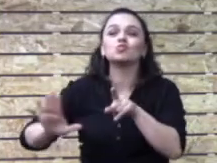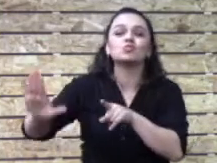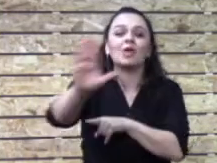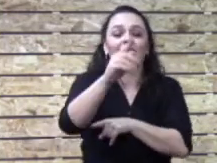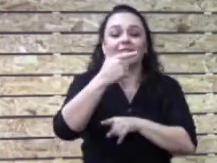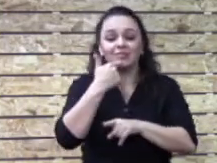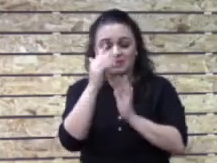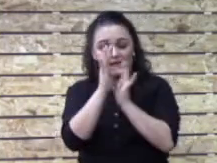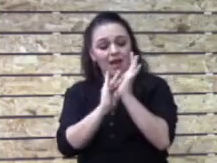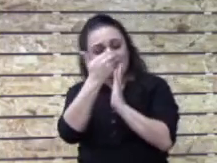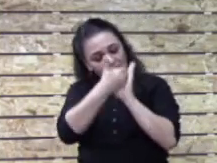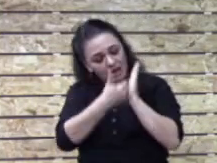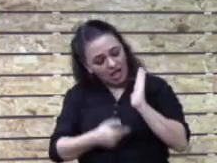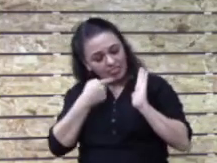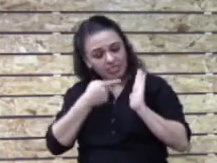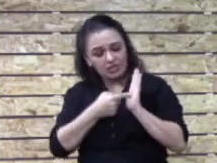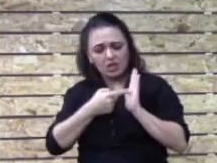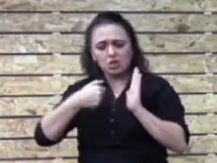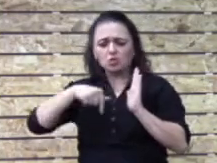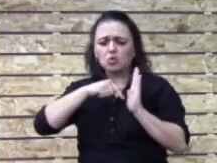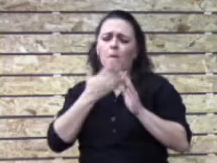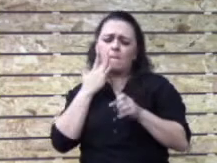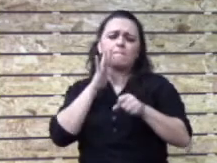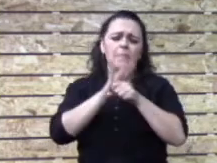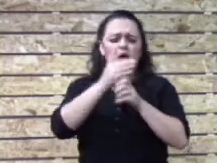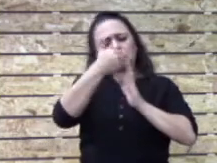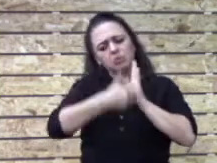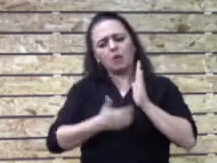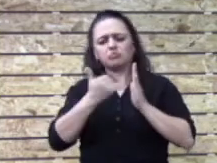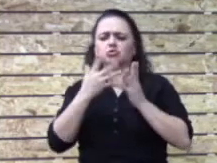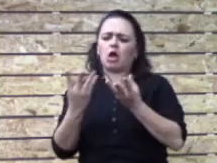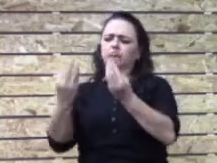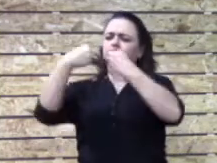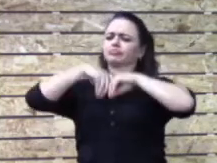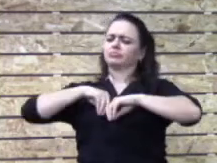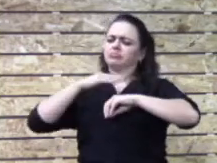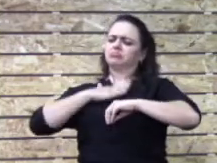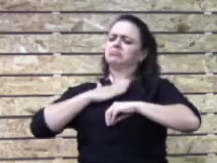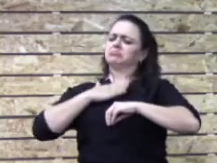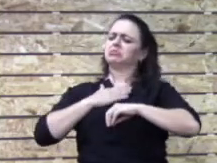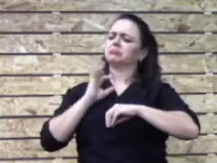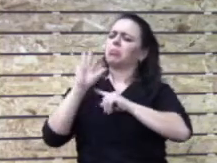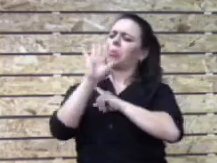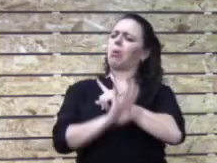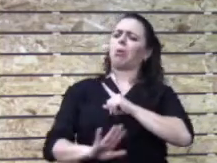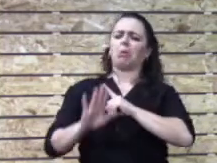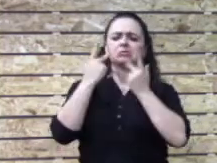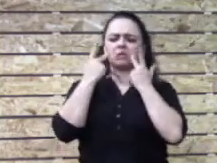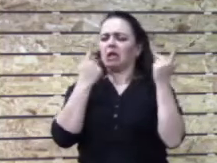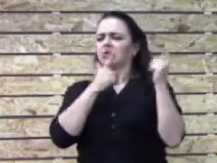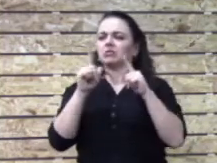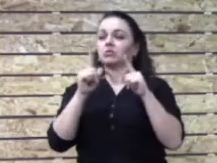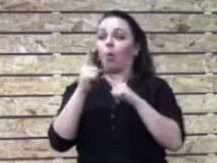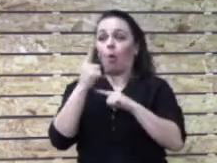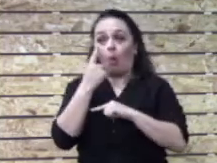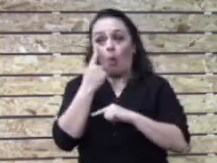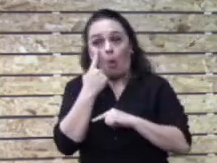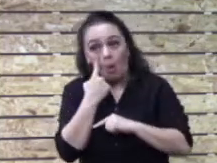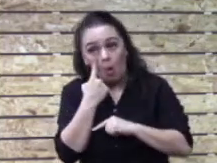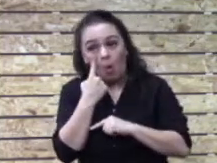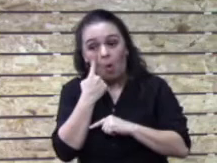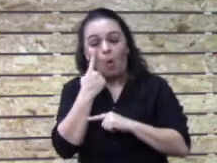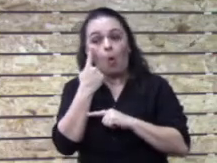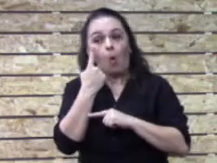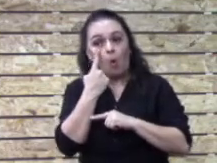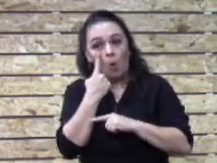promesas así nomás, cuando lo que está haciendo realmente es tentando al Señor. Una advertencia muy